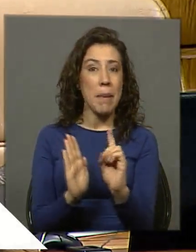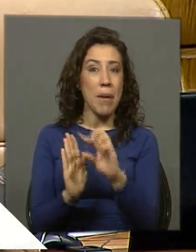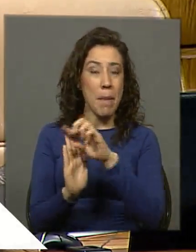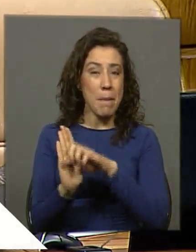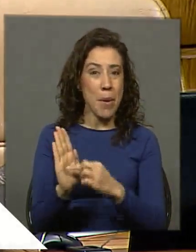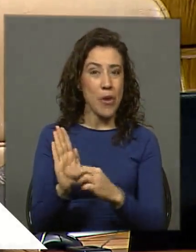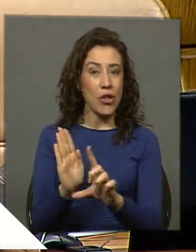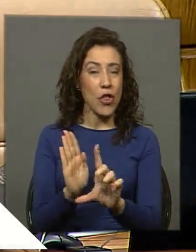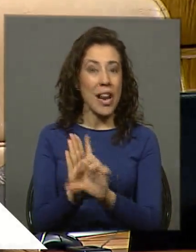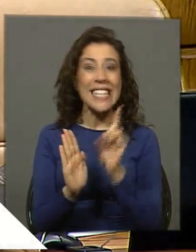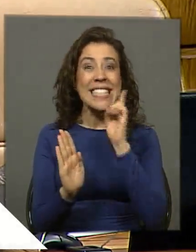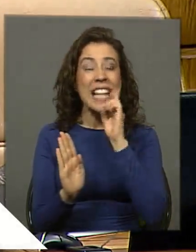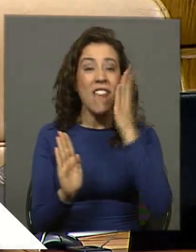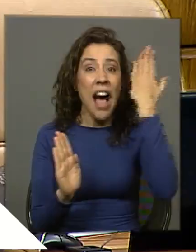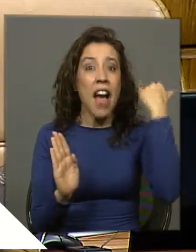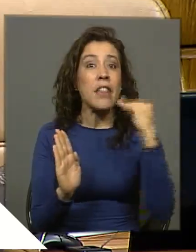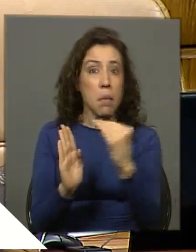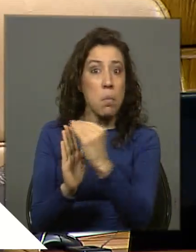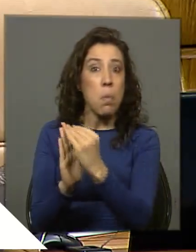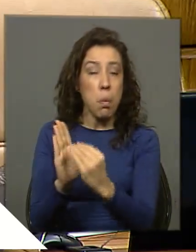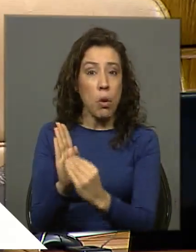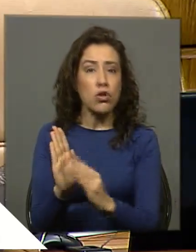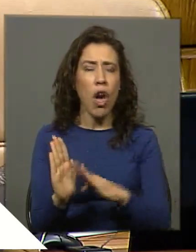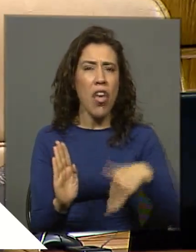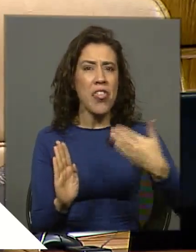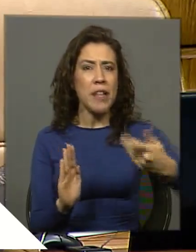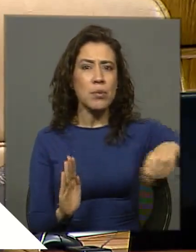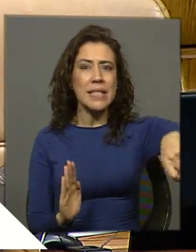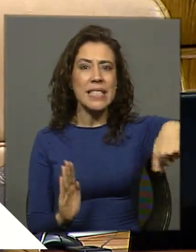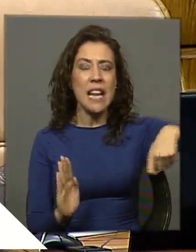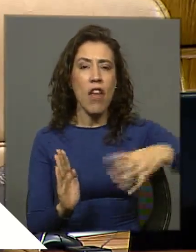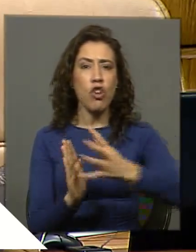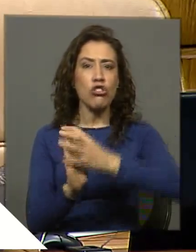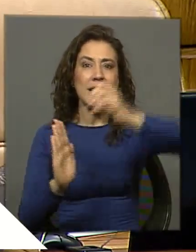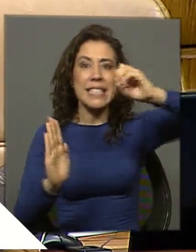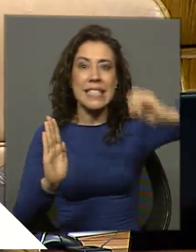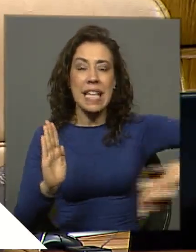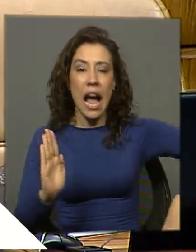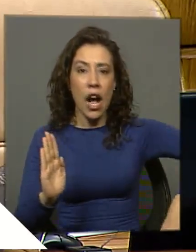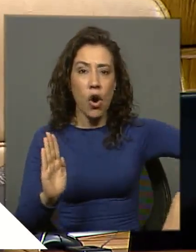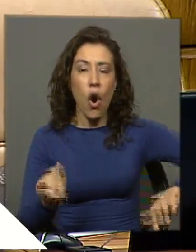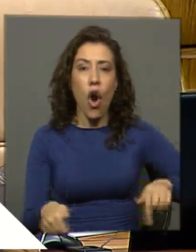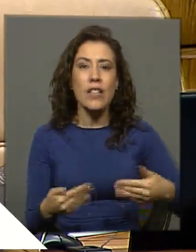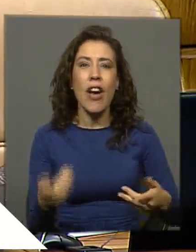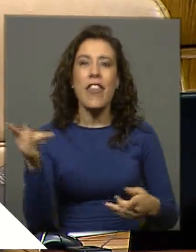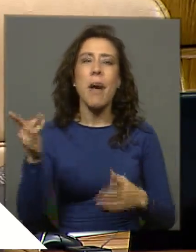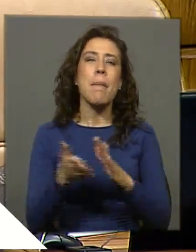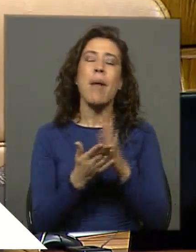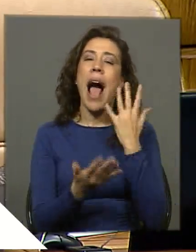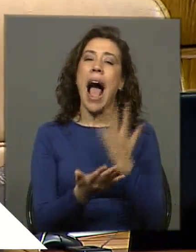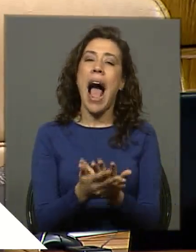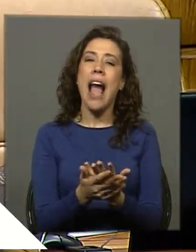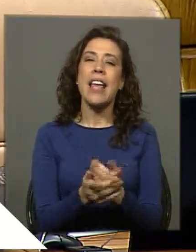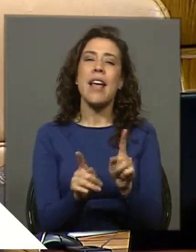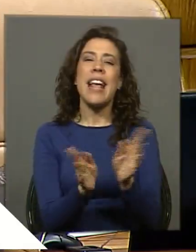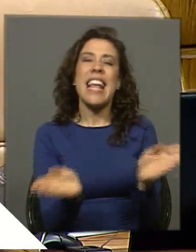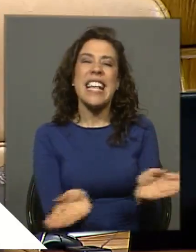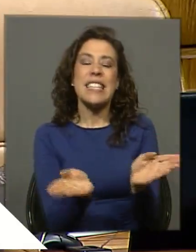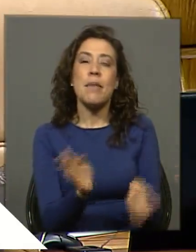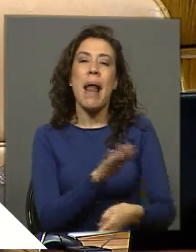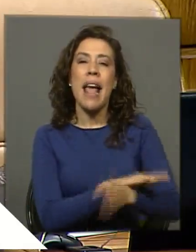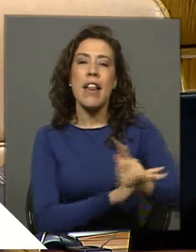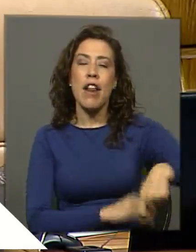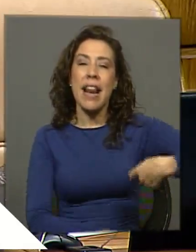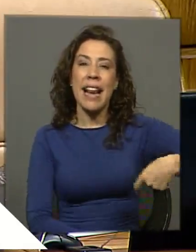proyecto de ley estaban contemplados y que después el Senado los retiró si hoy día ellos tienen algún incentivo o alguna